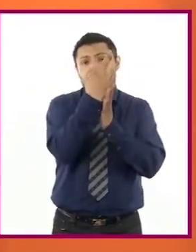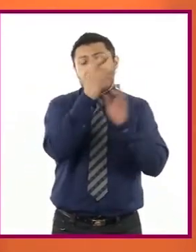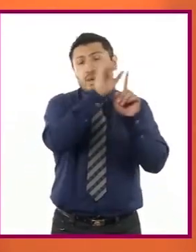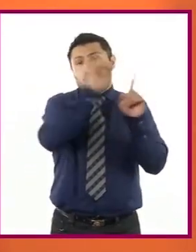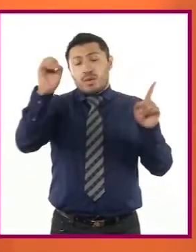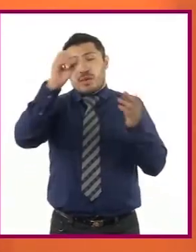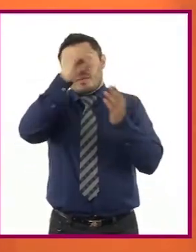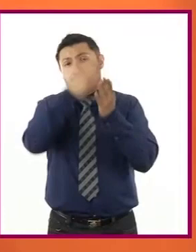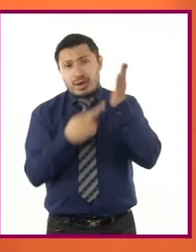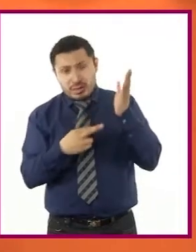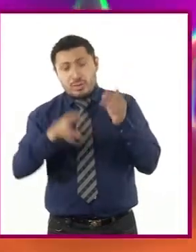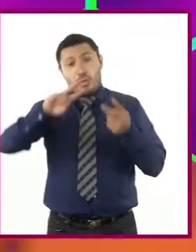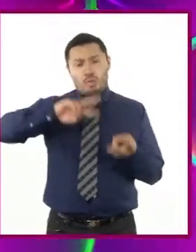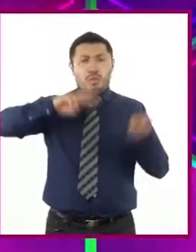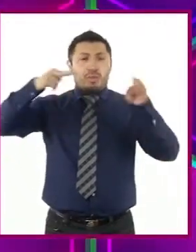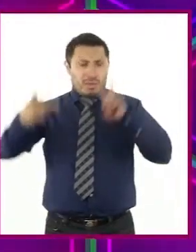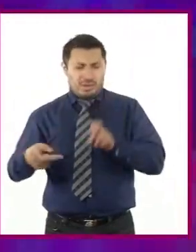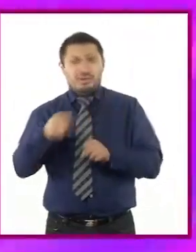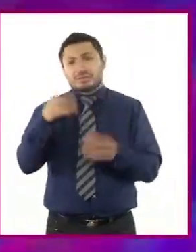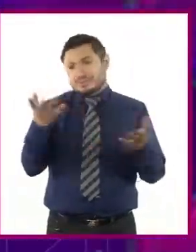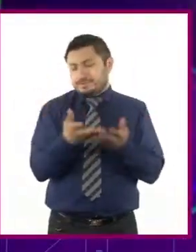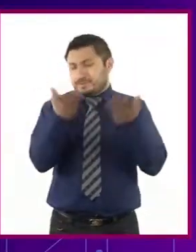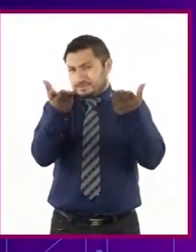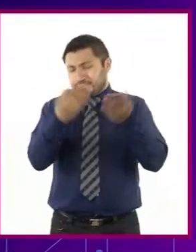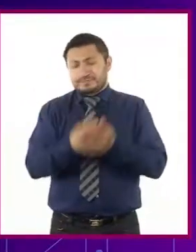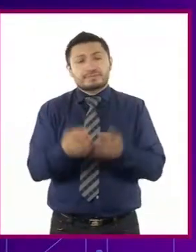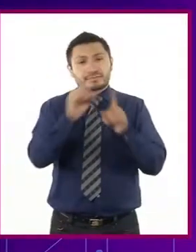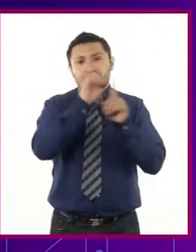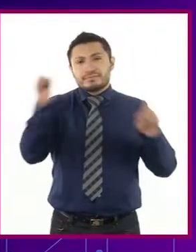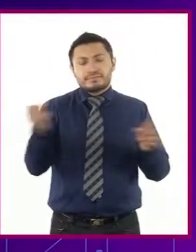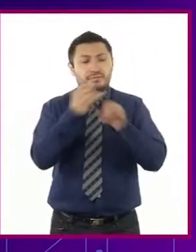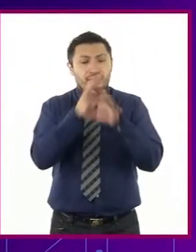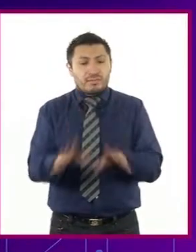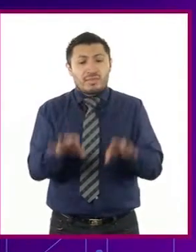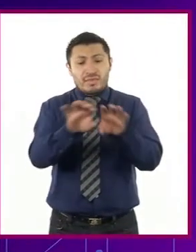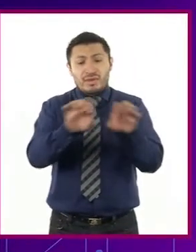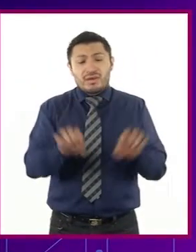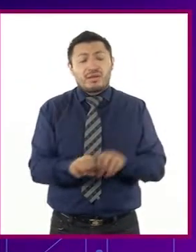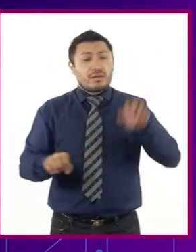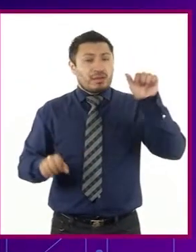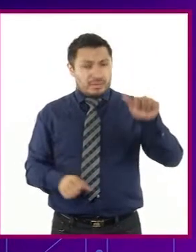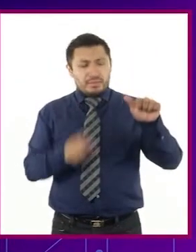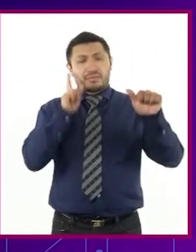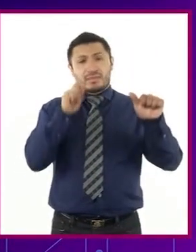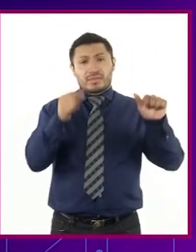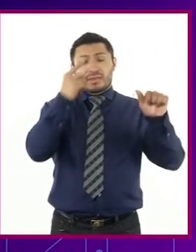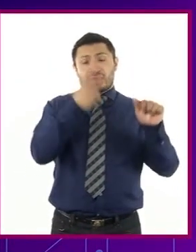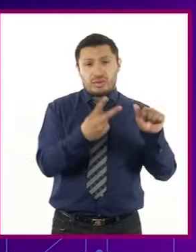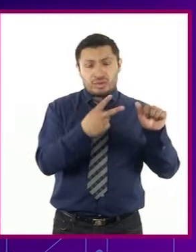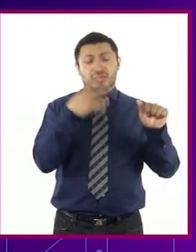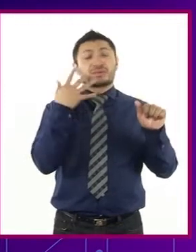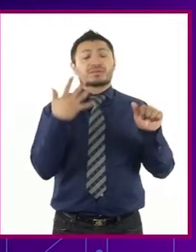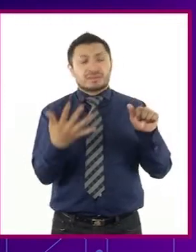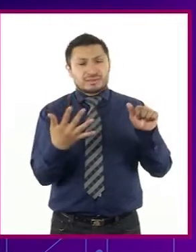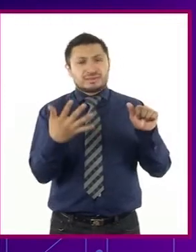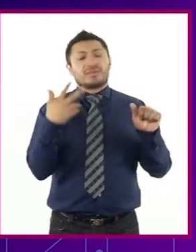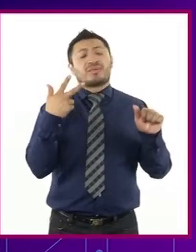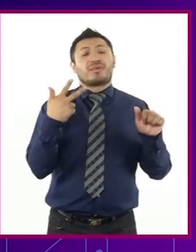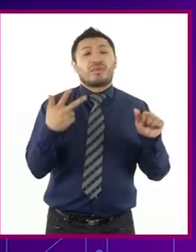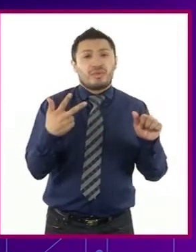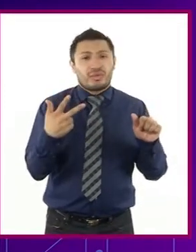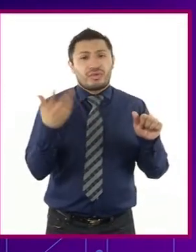o viceversa. Hagámoslo. El orden de los datos del conjunto A es 2, 5,